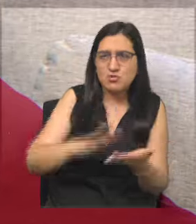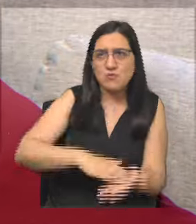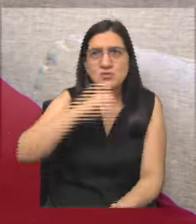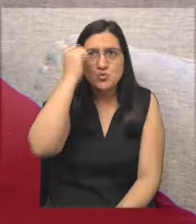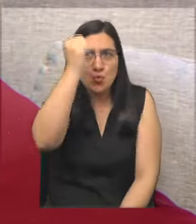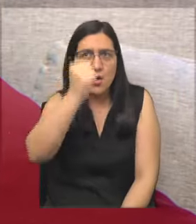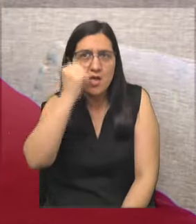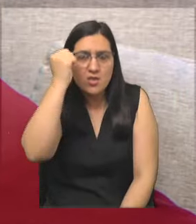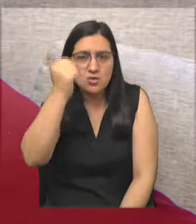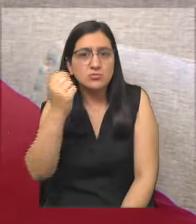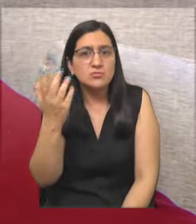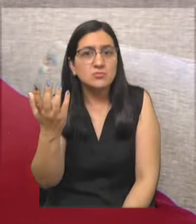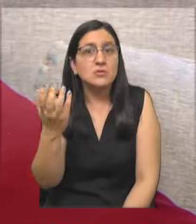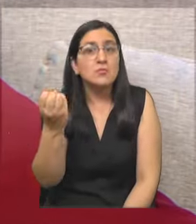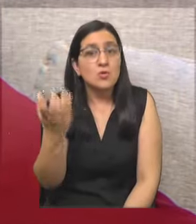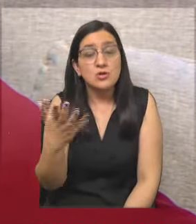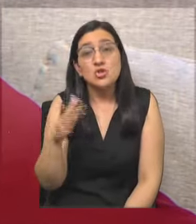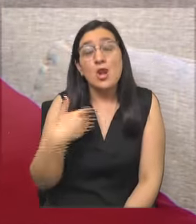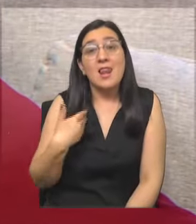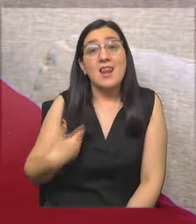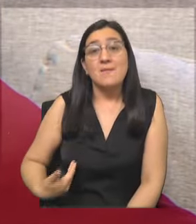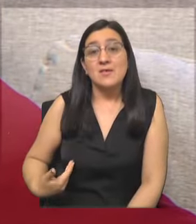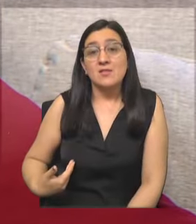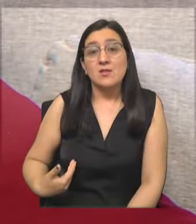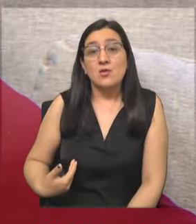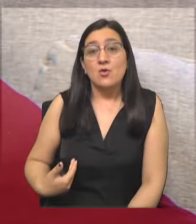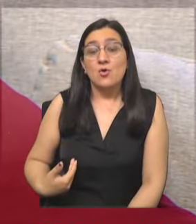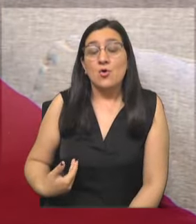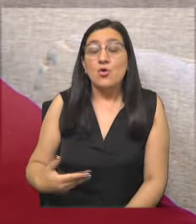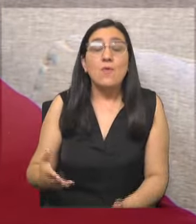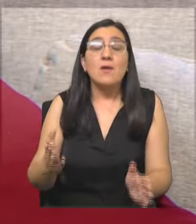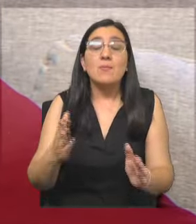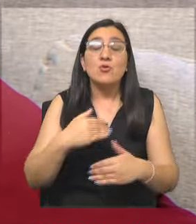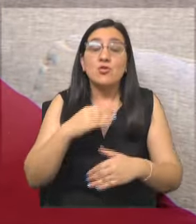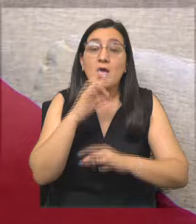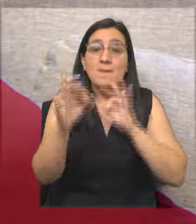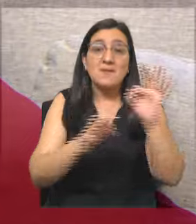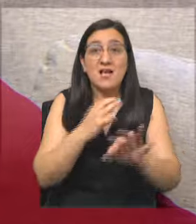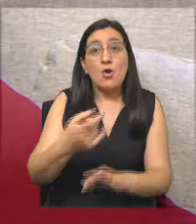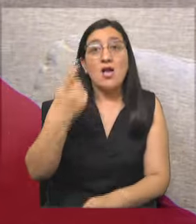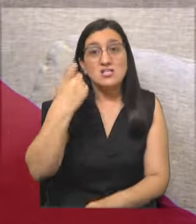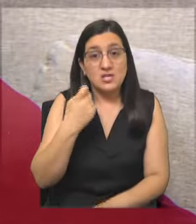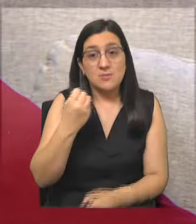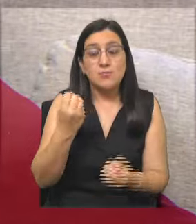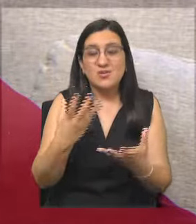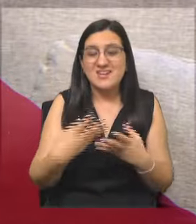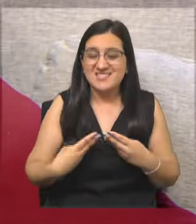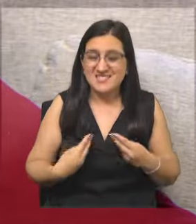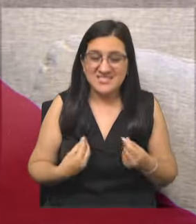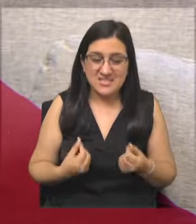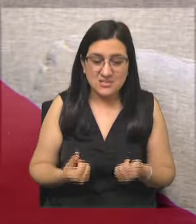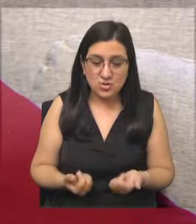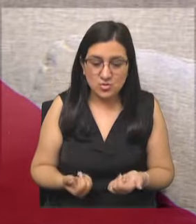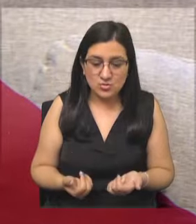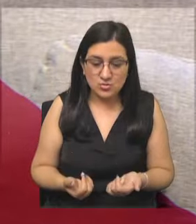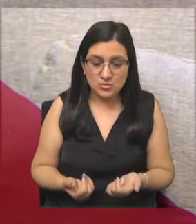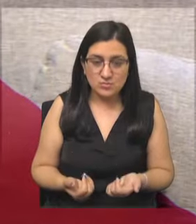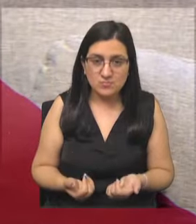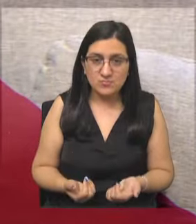estar dormidos sí. o no. Lamento no haber tenido esta descarga para el día de ayer, porque la sensación que yo tuve a